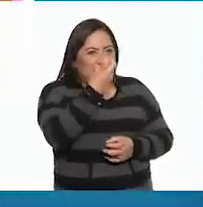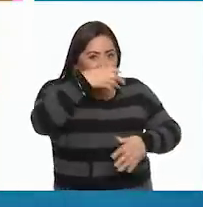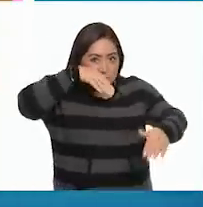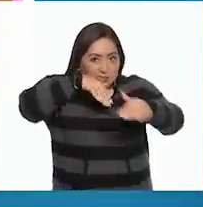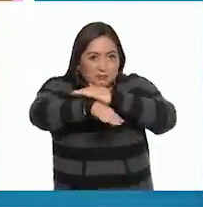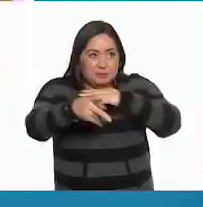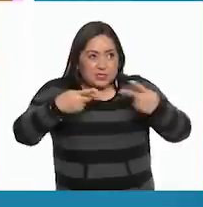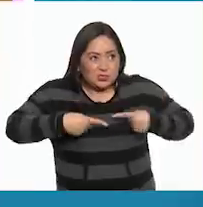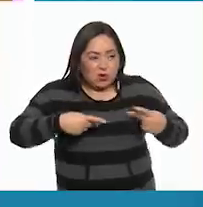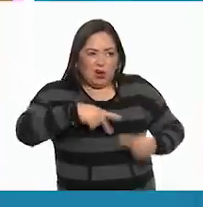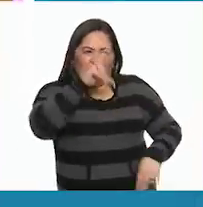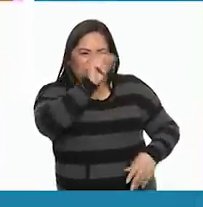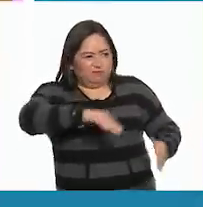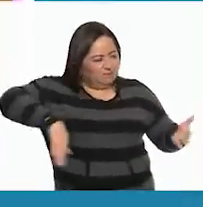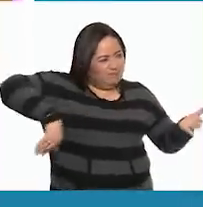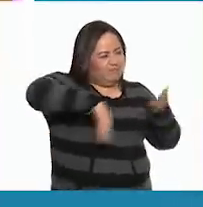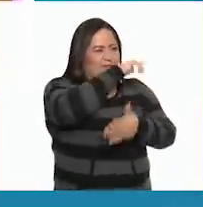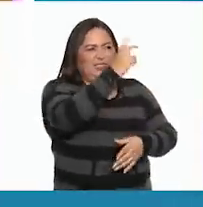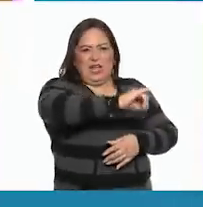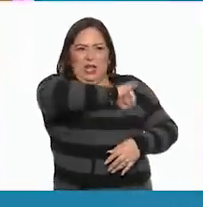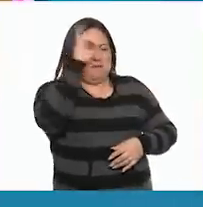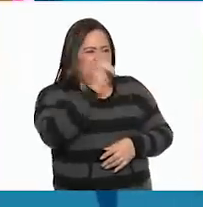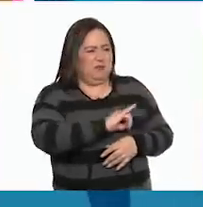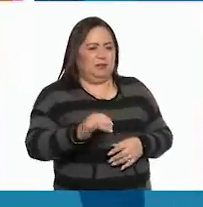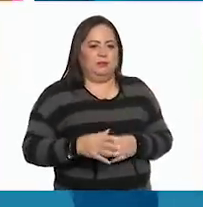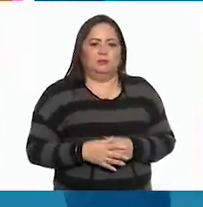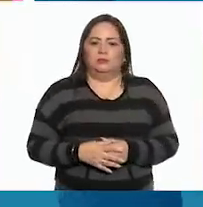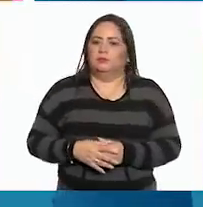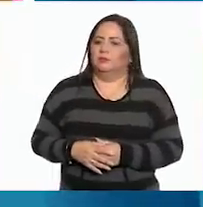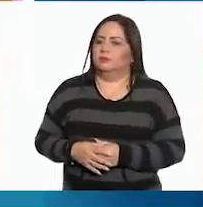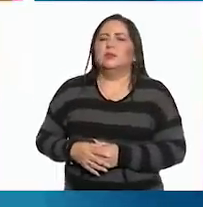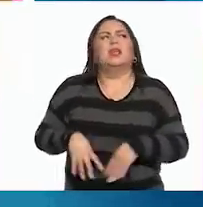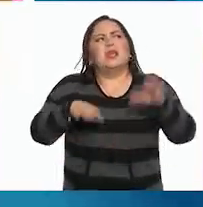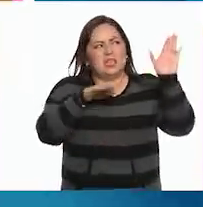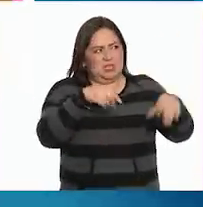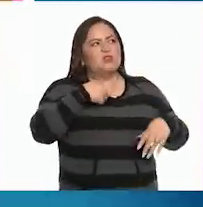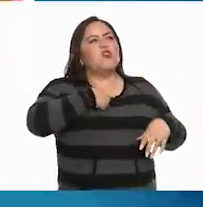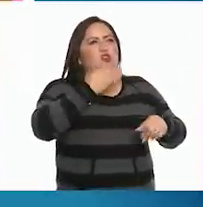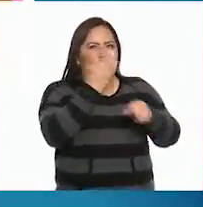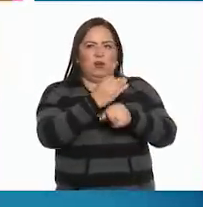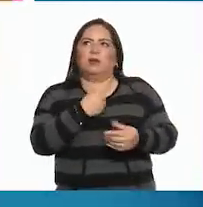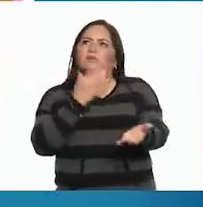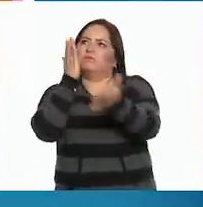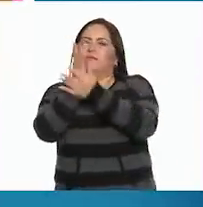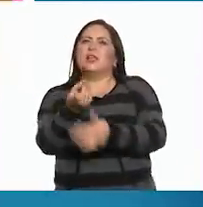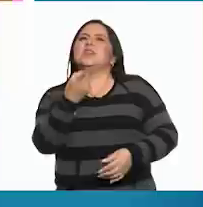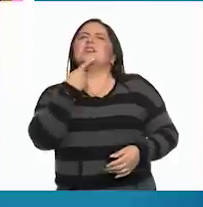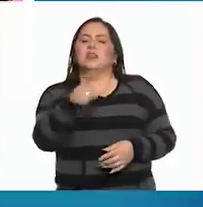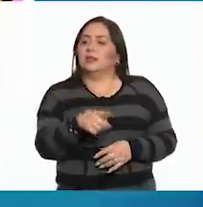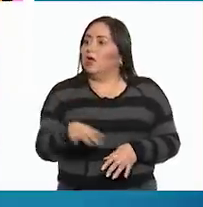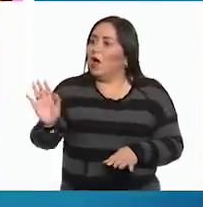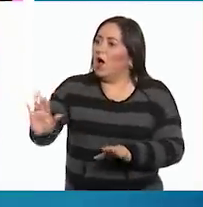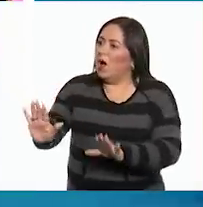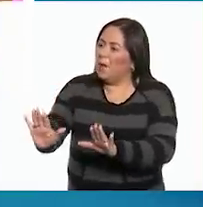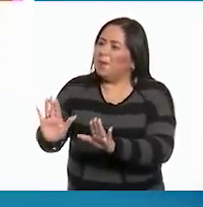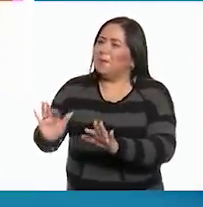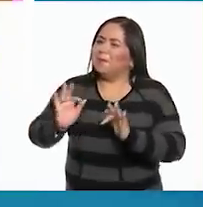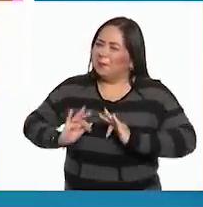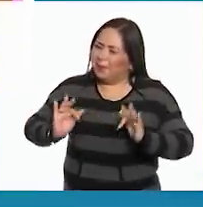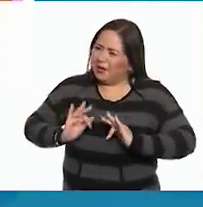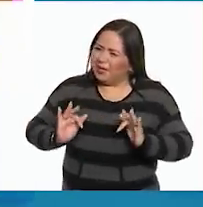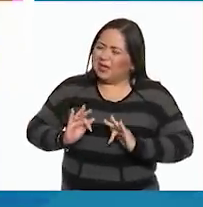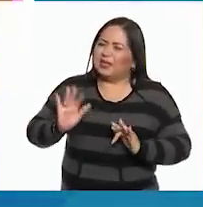entrar a esas personas nunca más. Es más, voy a ir a poner una queja. No, no, está bien,